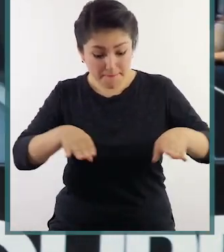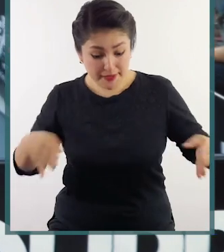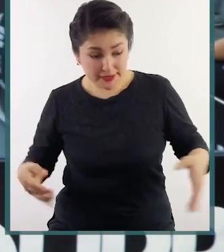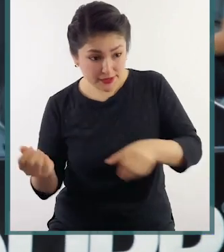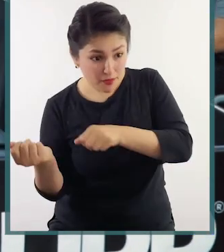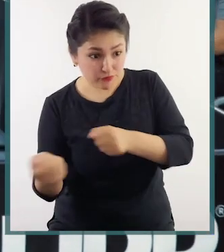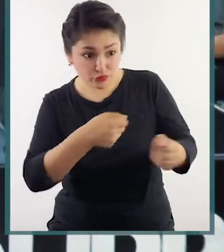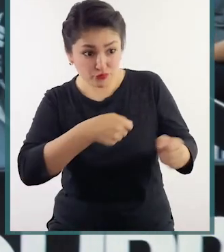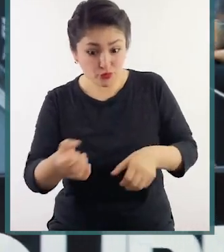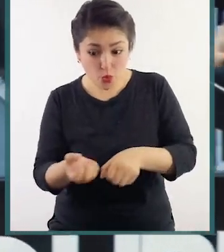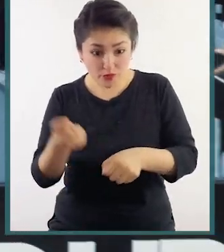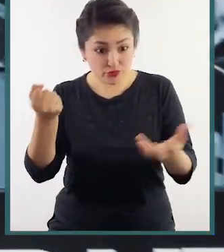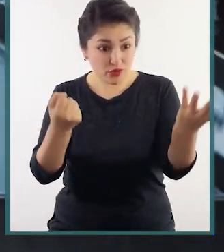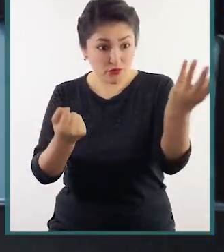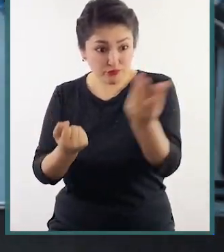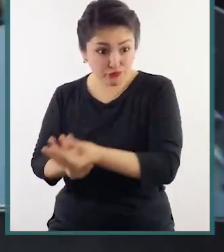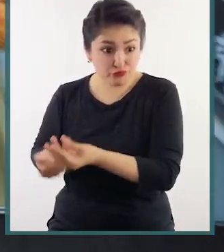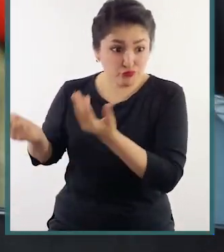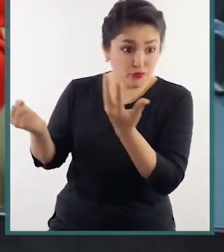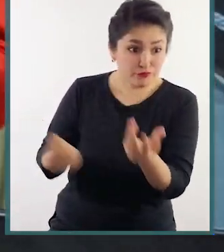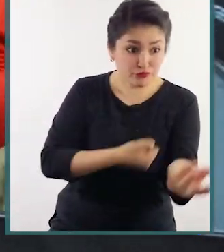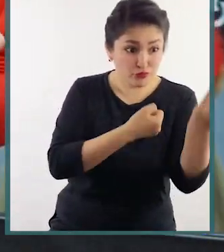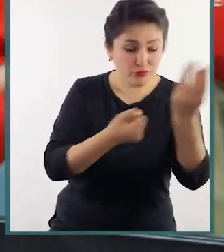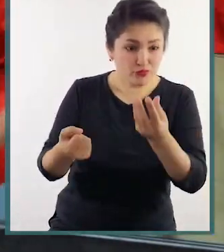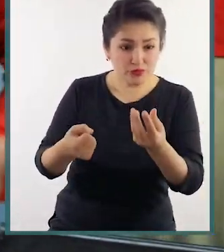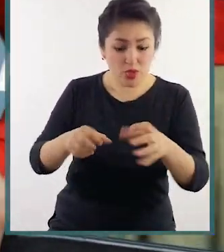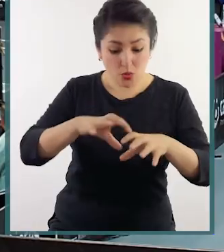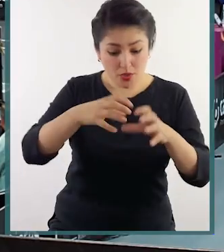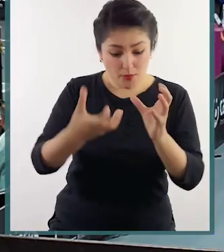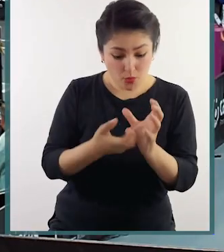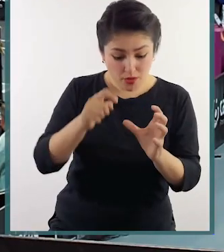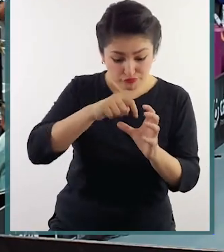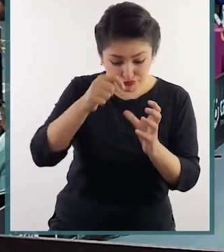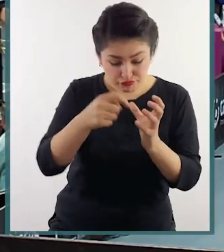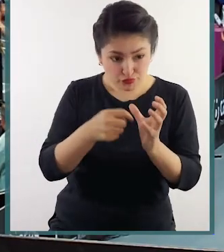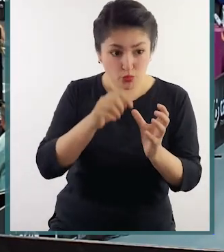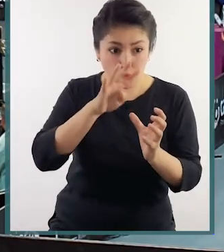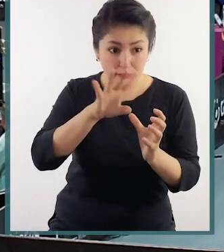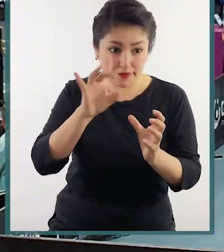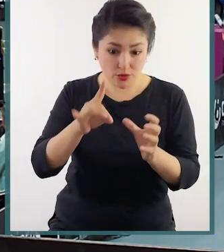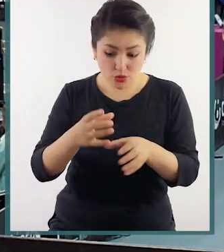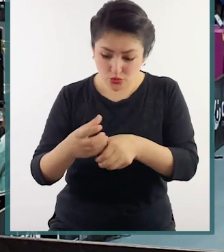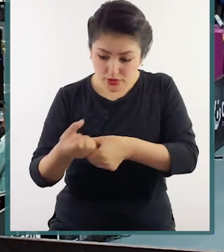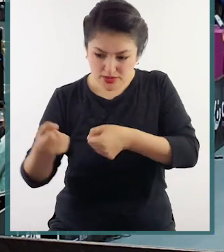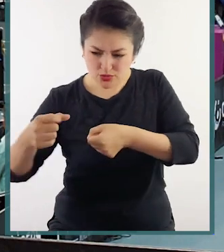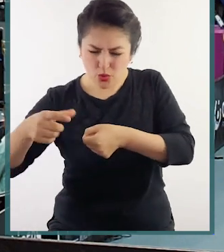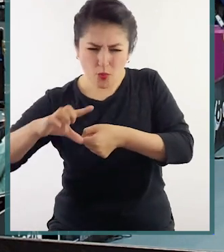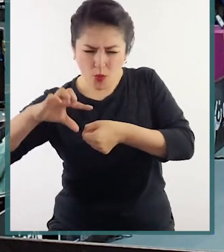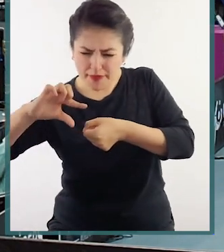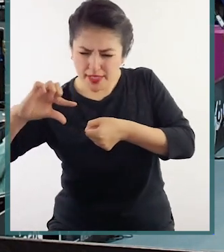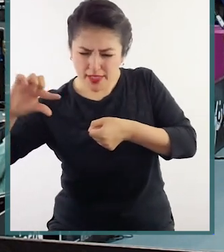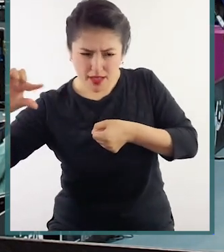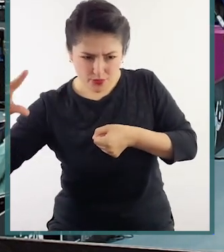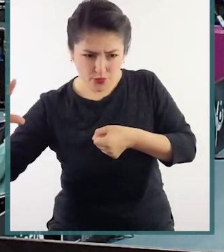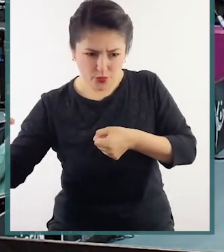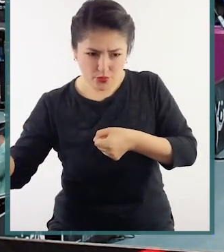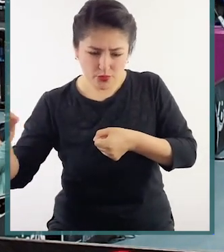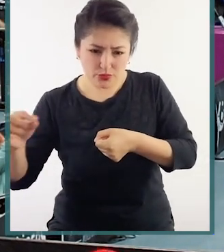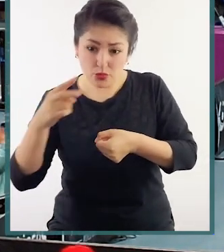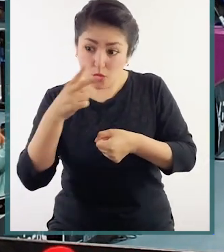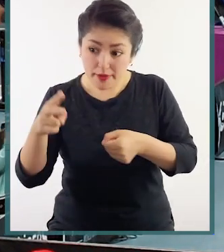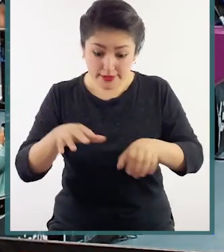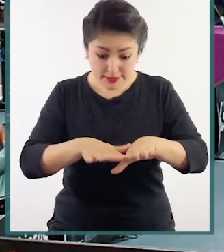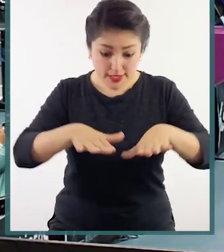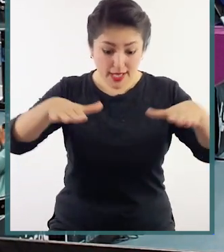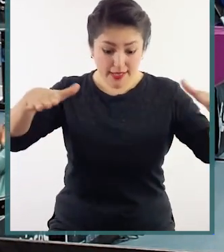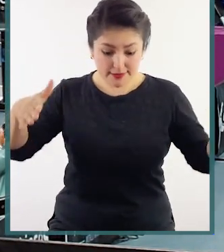ping-pong, badminton. Es una bola con 48 huecos y una pala un poco más delgada que la de pádel. La cancha es,